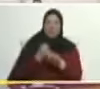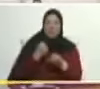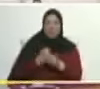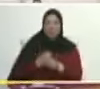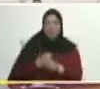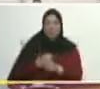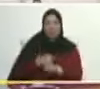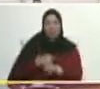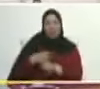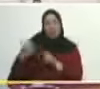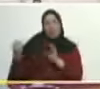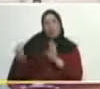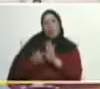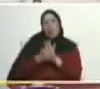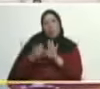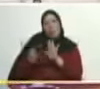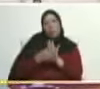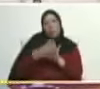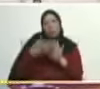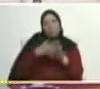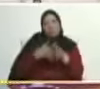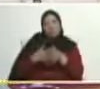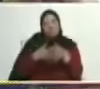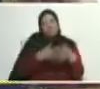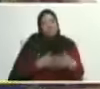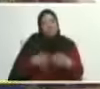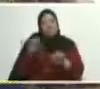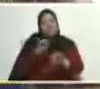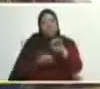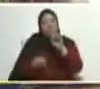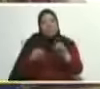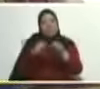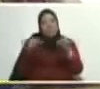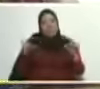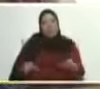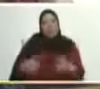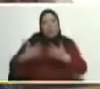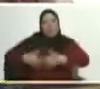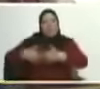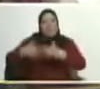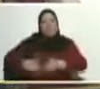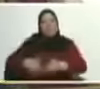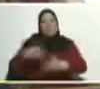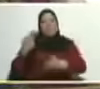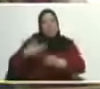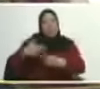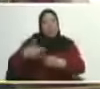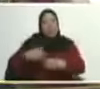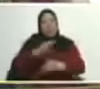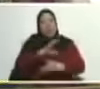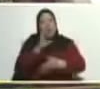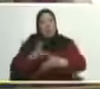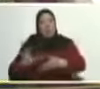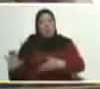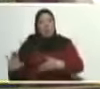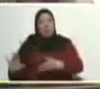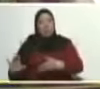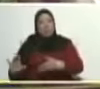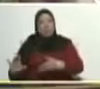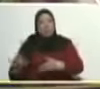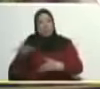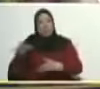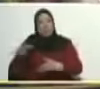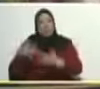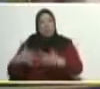Porque fue lo que golpeó el imperialismo para destruir Petrocaribe. Y deben saber los pueblos del Caribe que fue